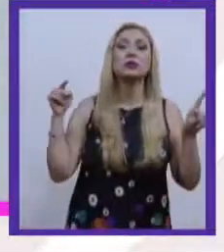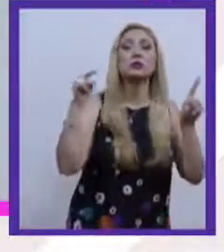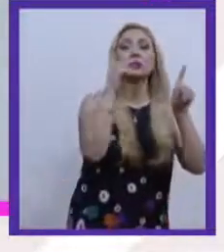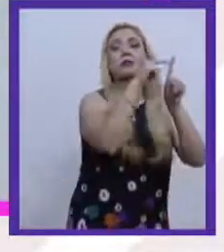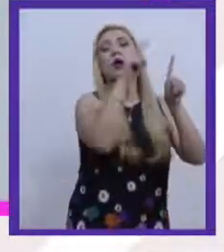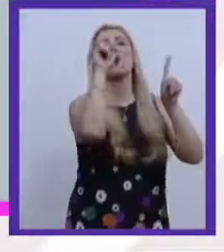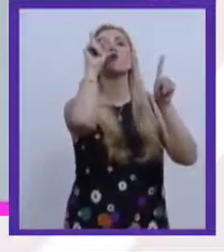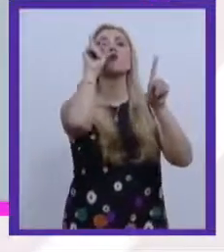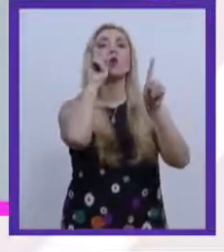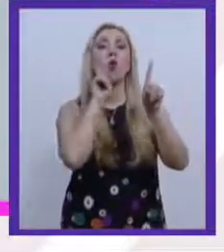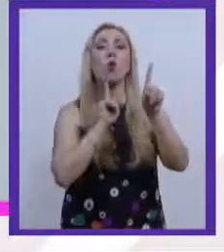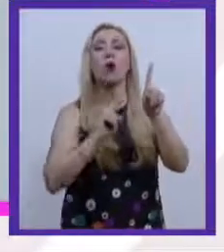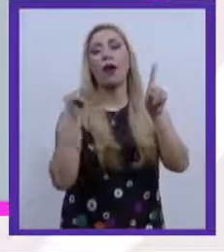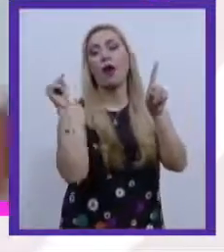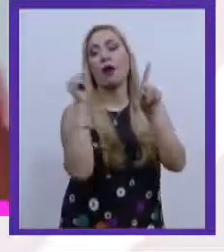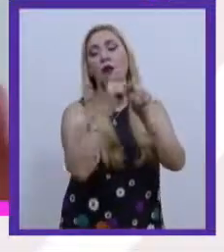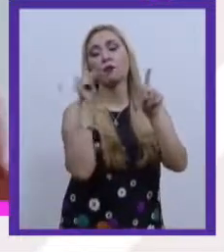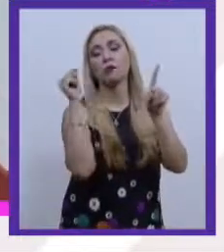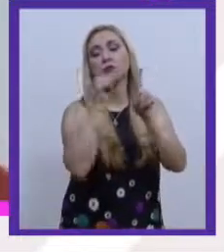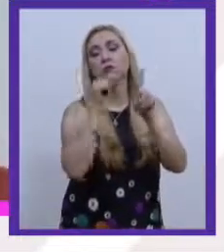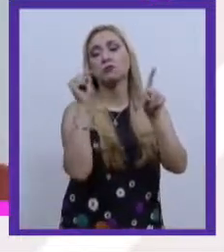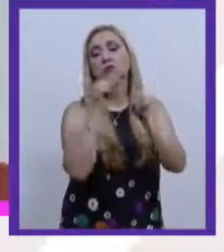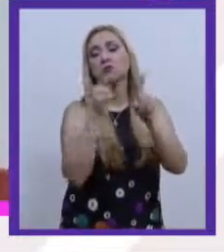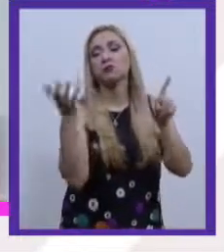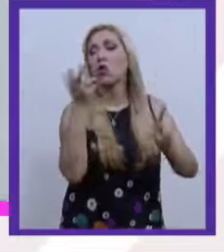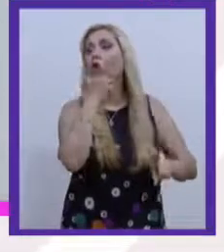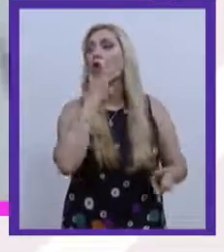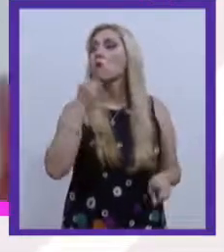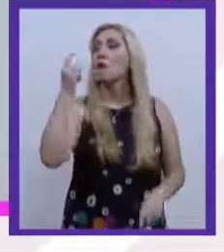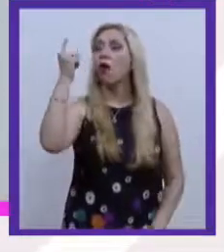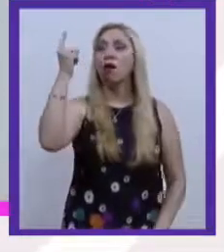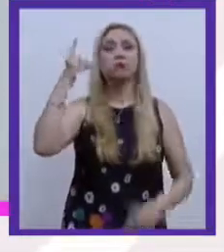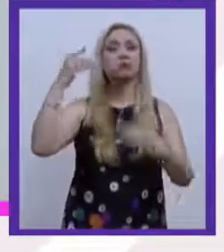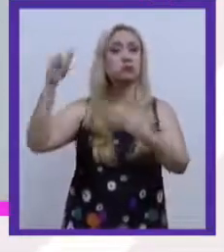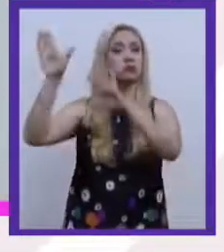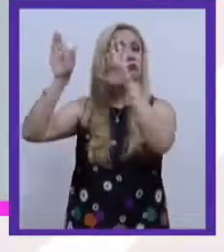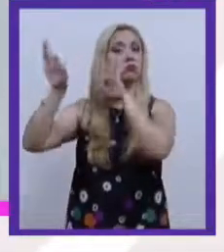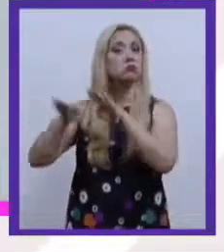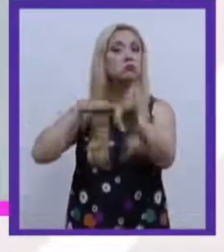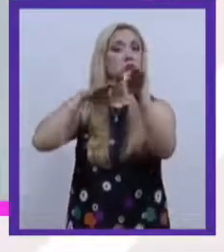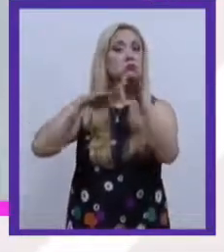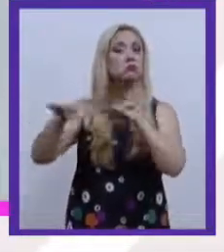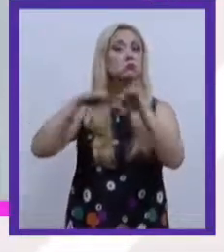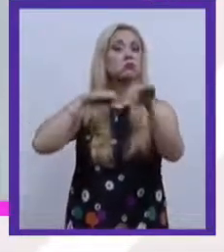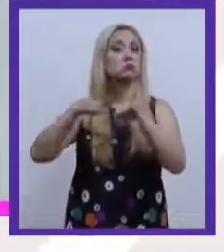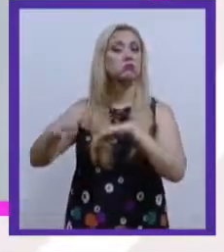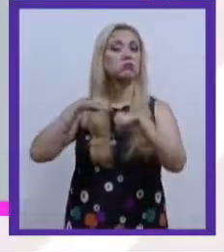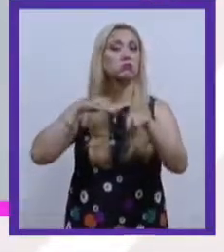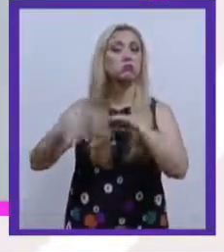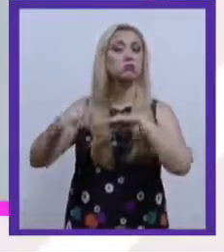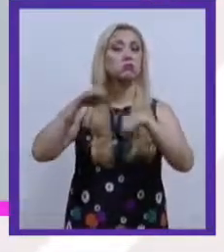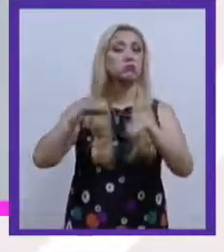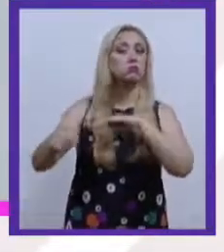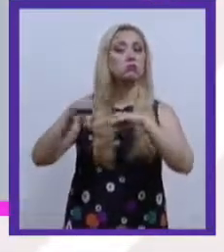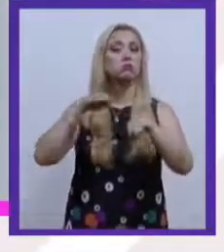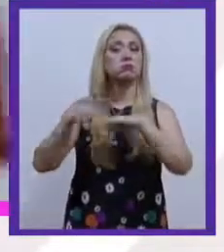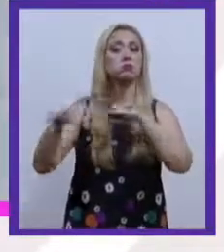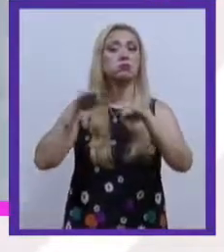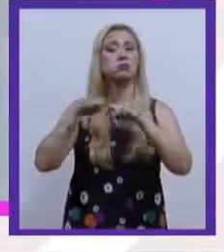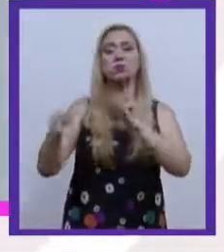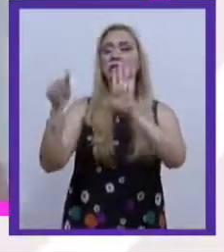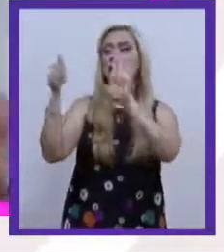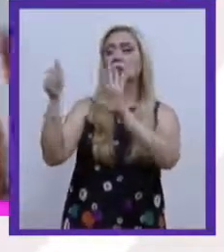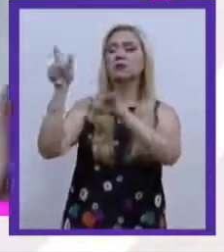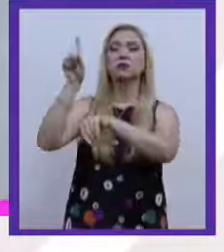a nivel de las familias, pues no existía, ¿no? No existía. Las mujeres estábamos ahí cumpliendo las tareas de cuidado